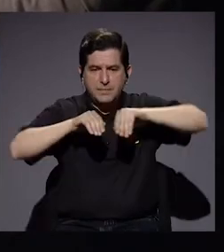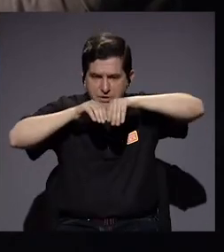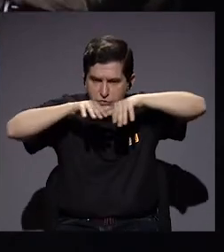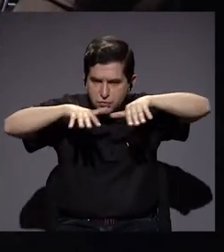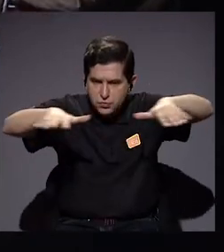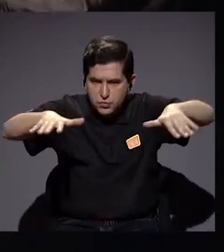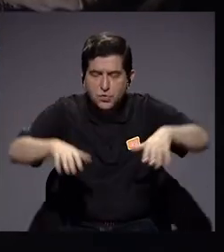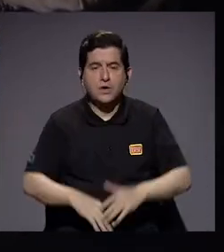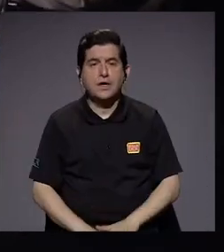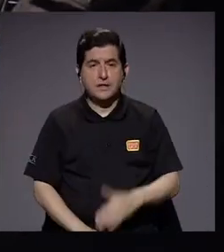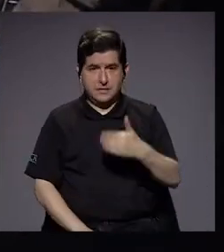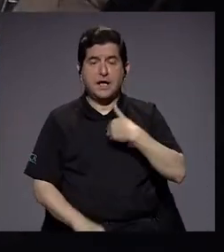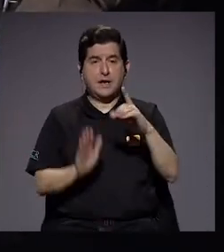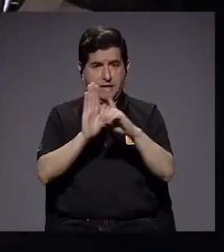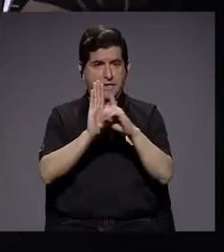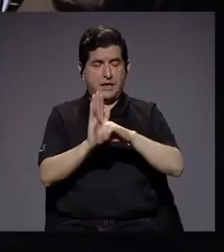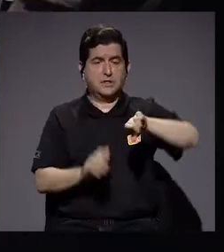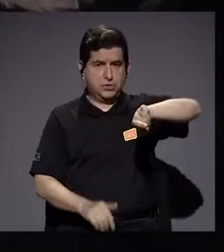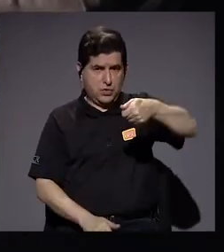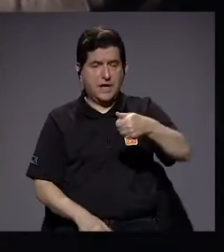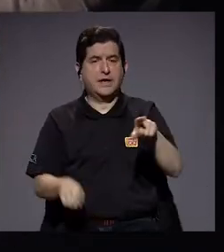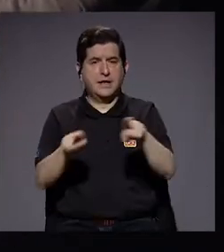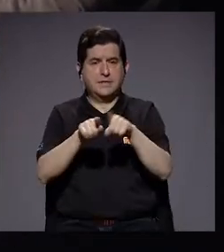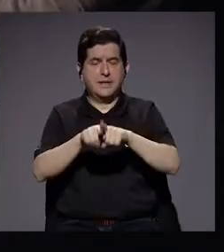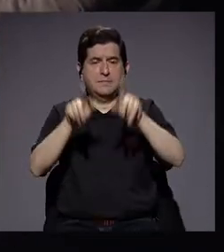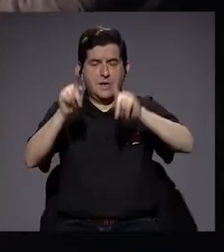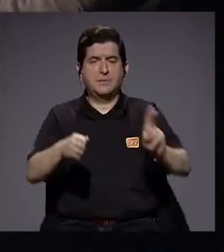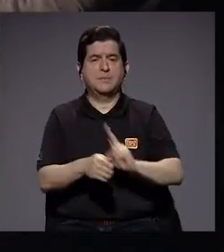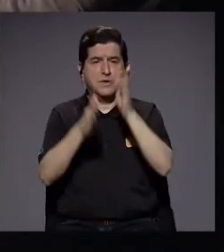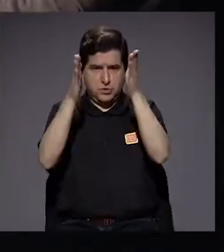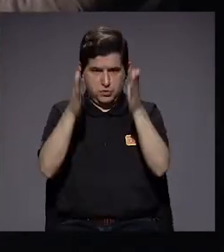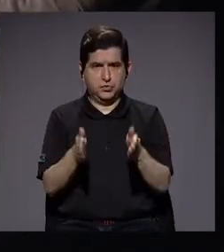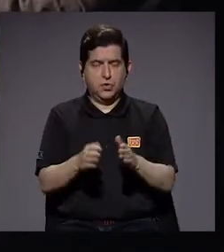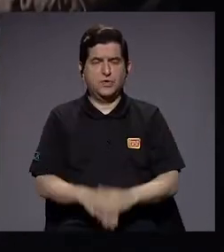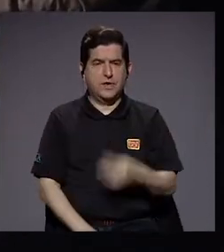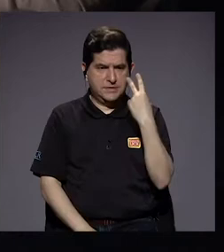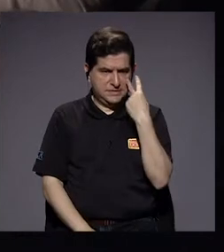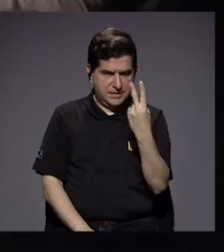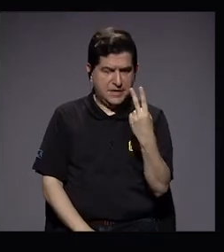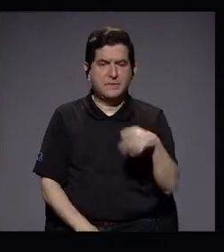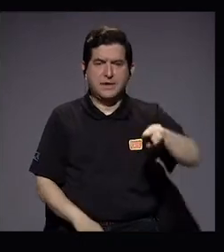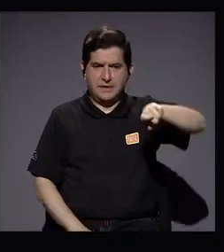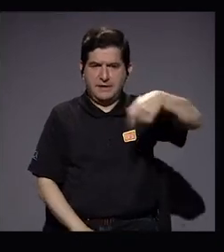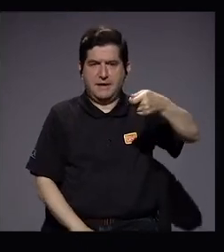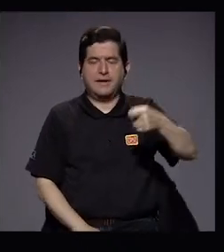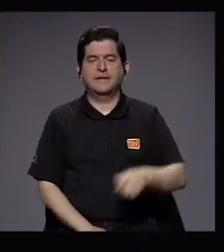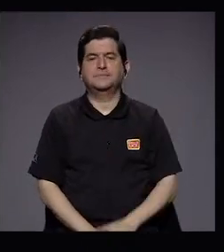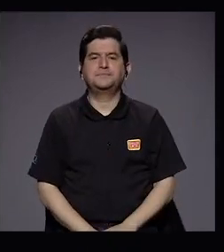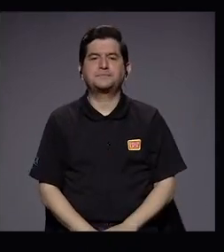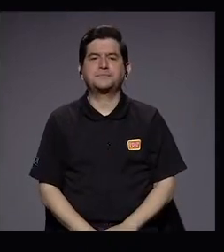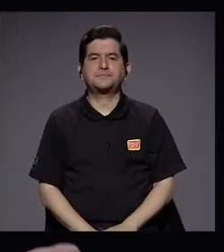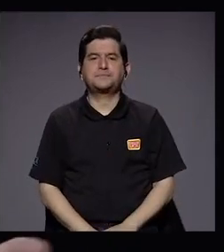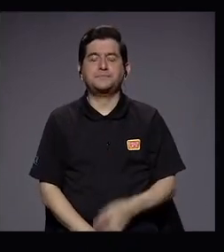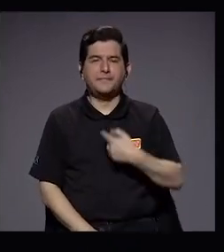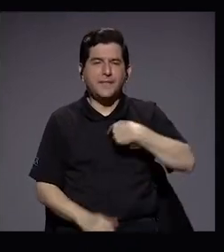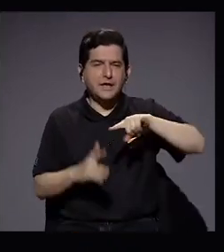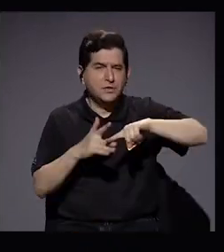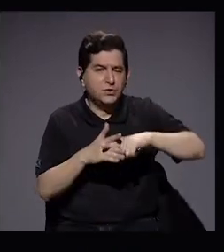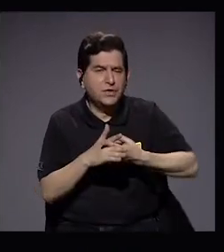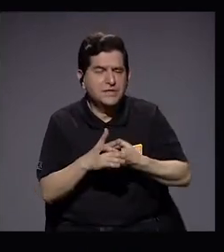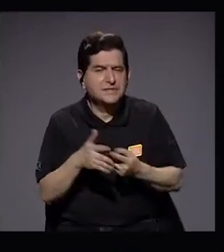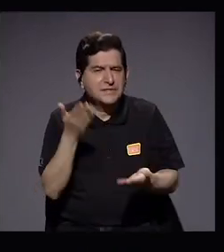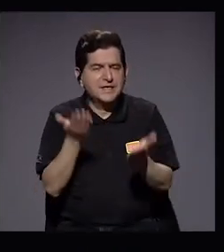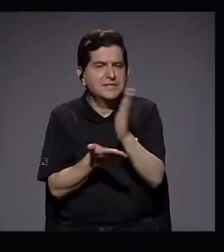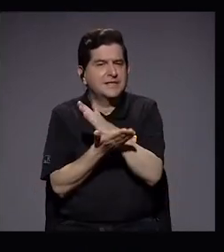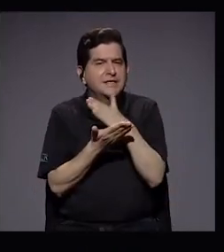se merece el Canal 15 y como se merece también los usuarios que vemos este canal. Don Edwin, voy a iniciar con algo